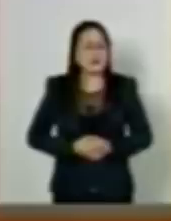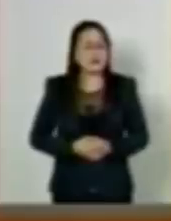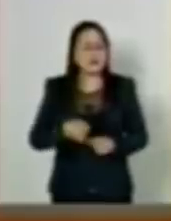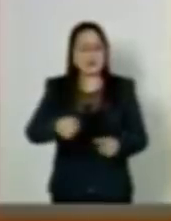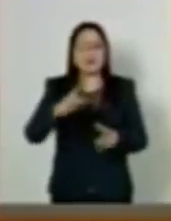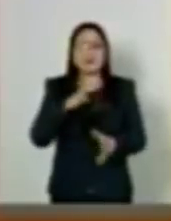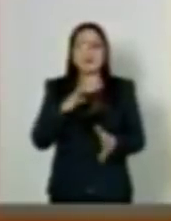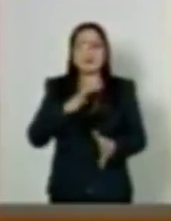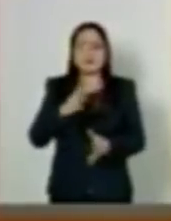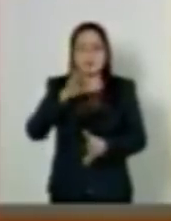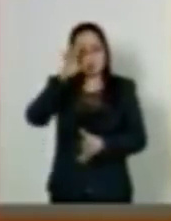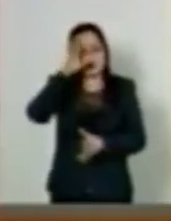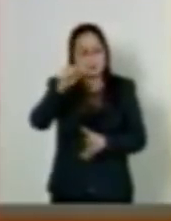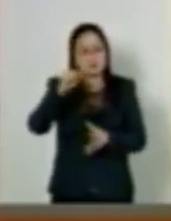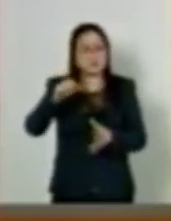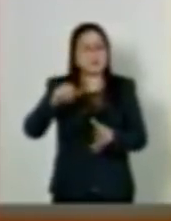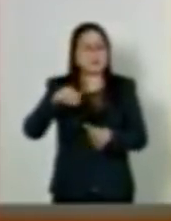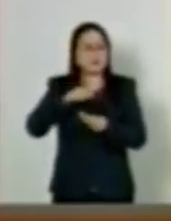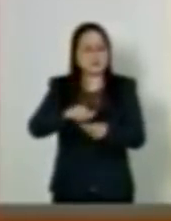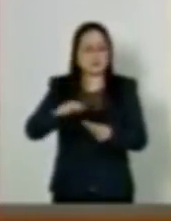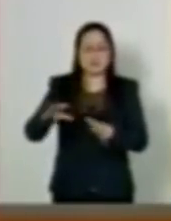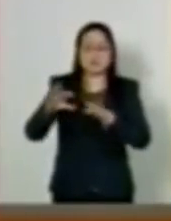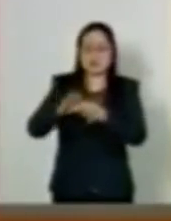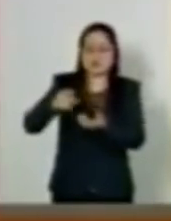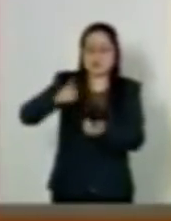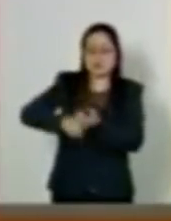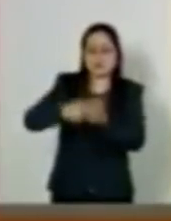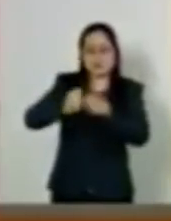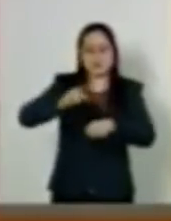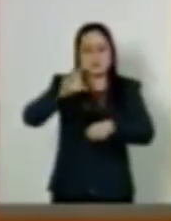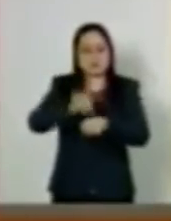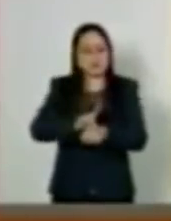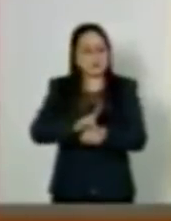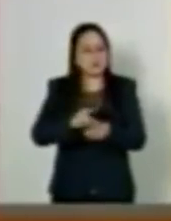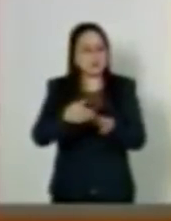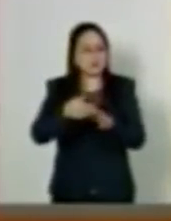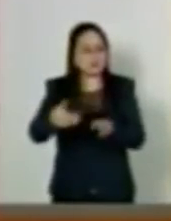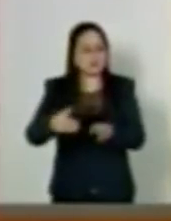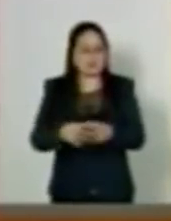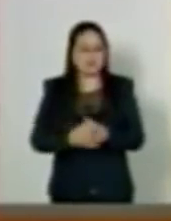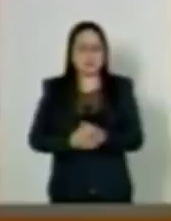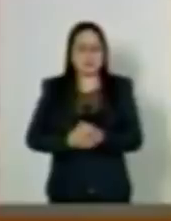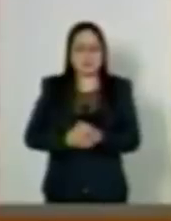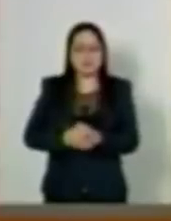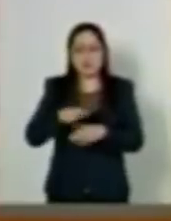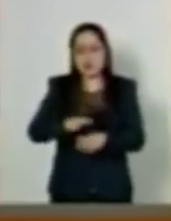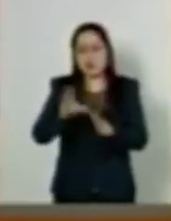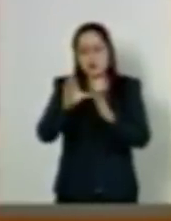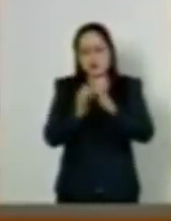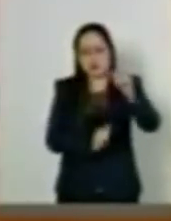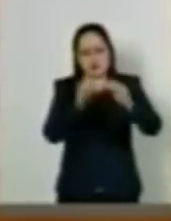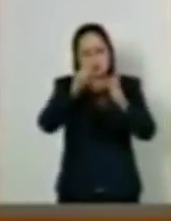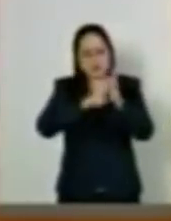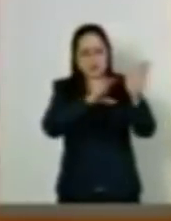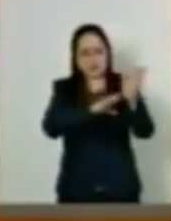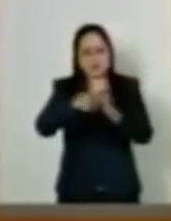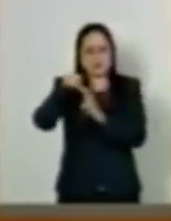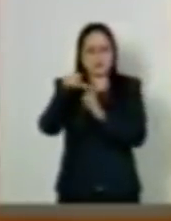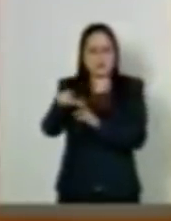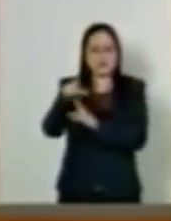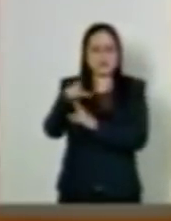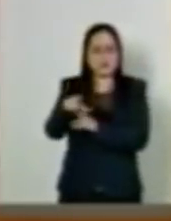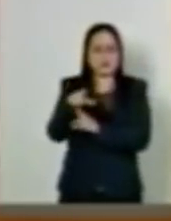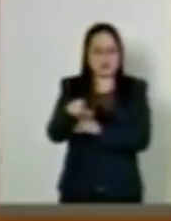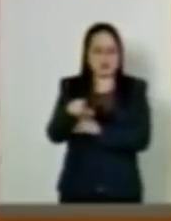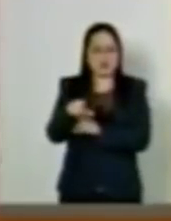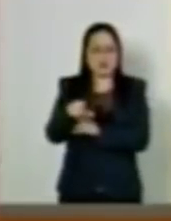El concepto de seguridad interior nace en el propio texto de la Constitución de 1917,